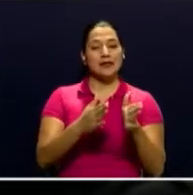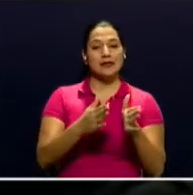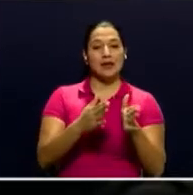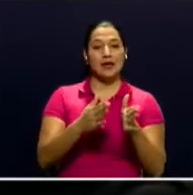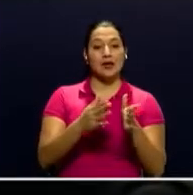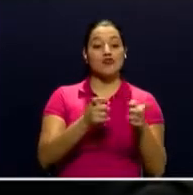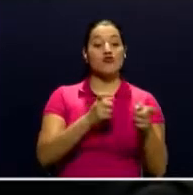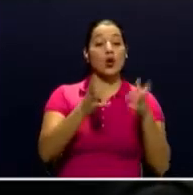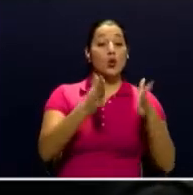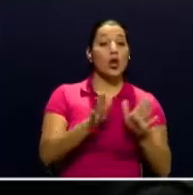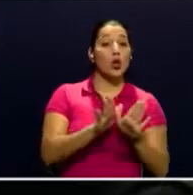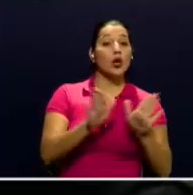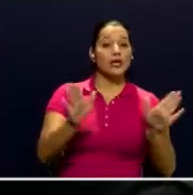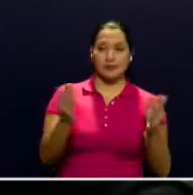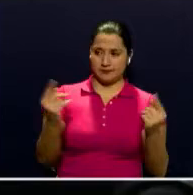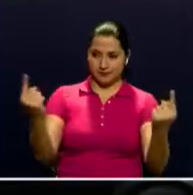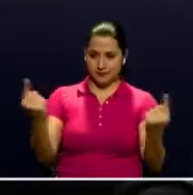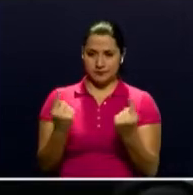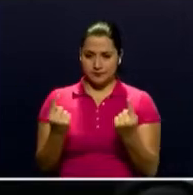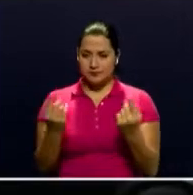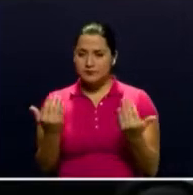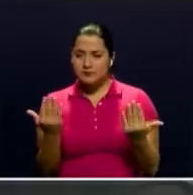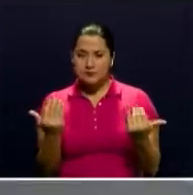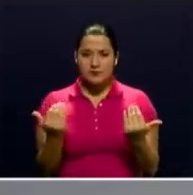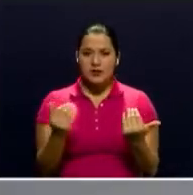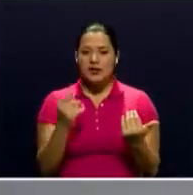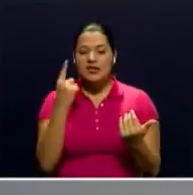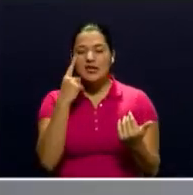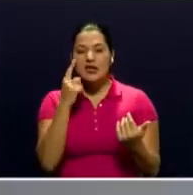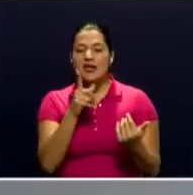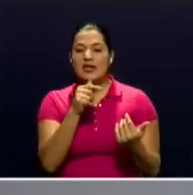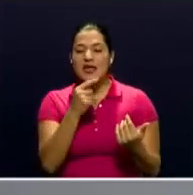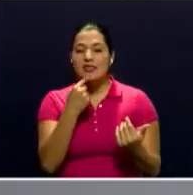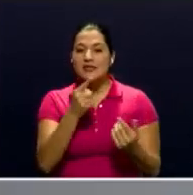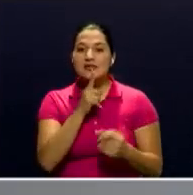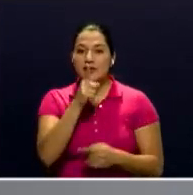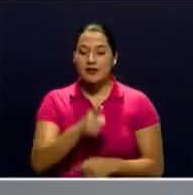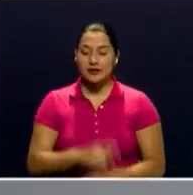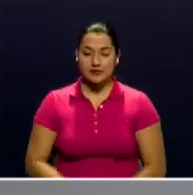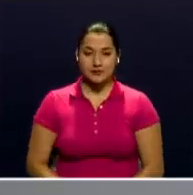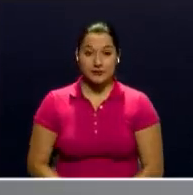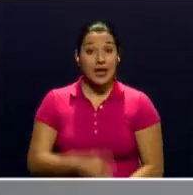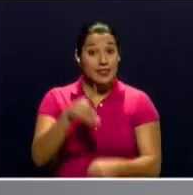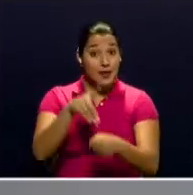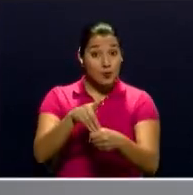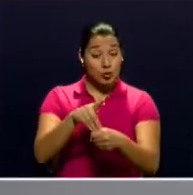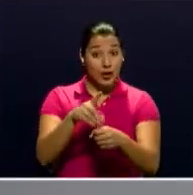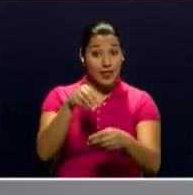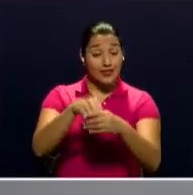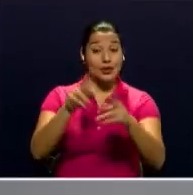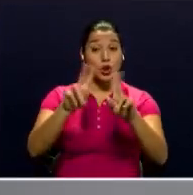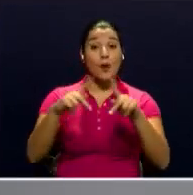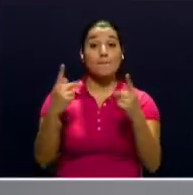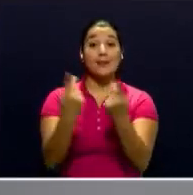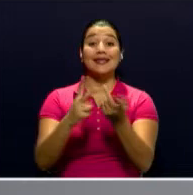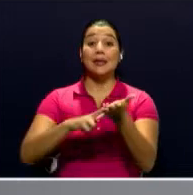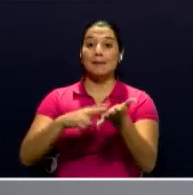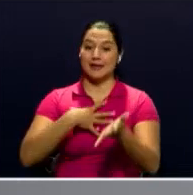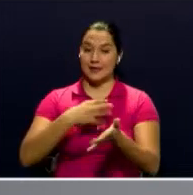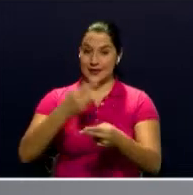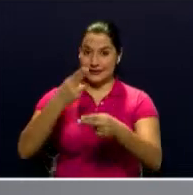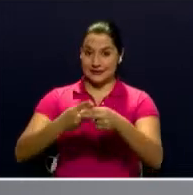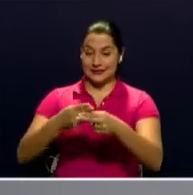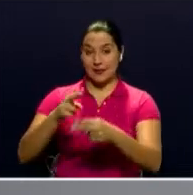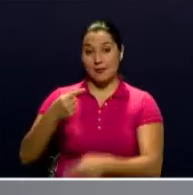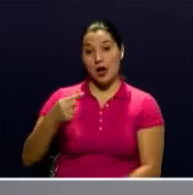República para esclarecer esta situación. El diputado del Partido Liberación Nacional, Gustavo